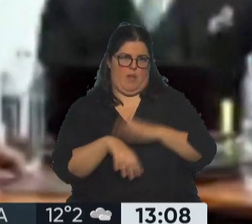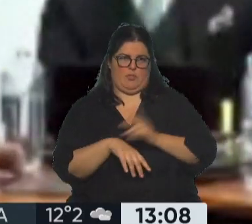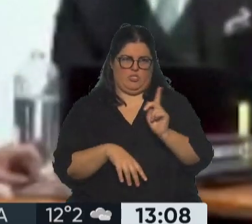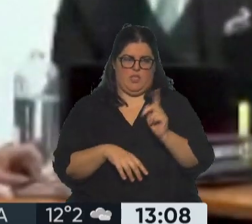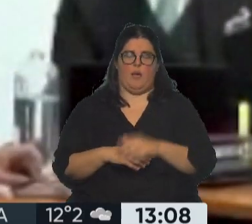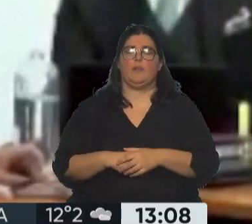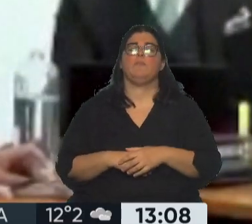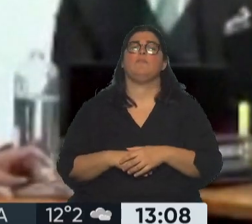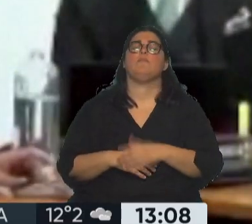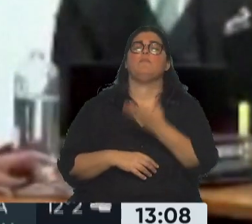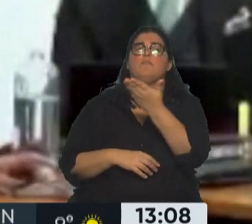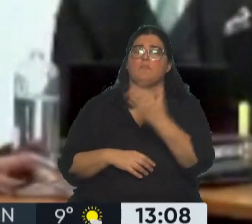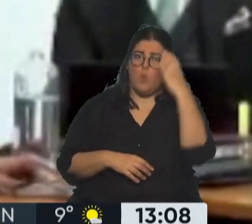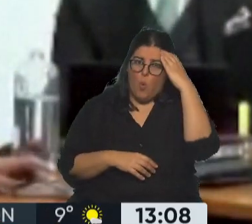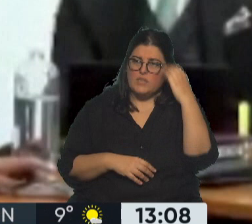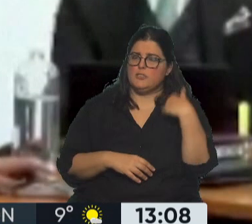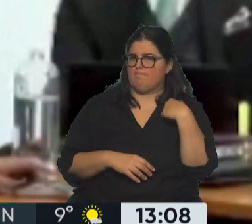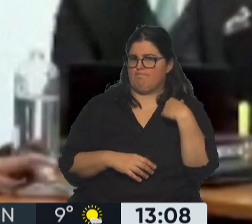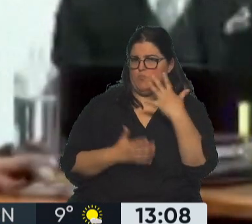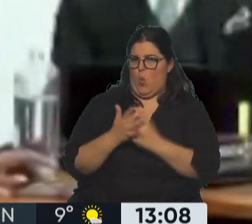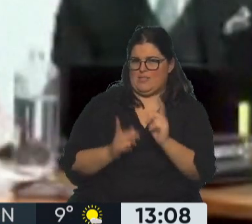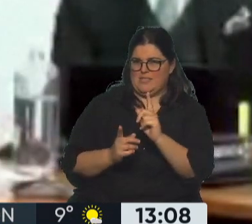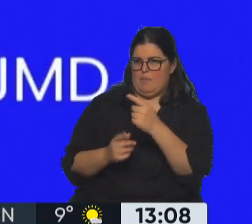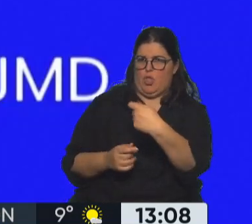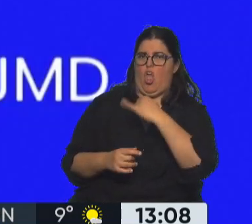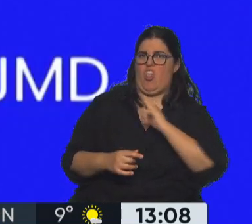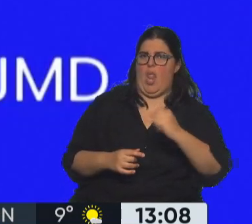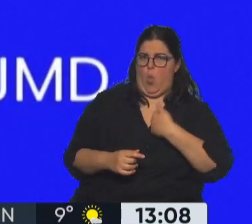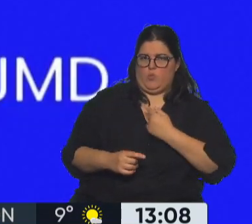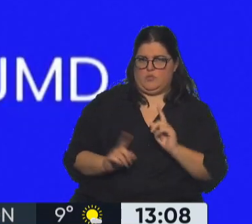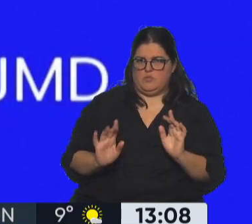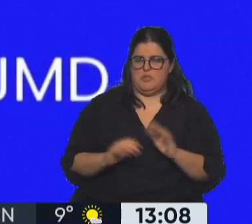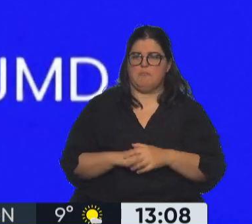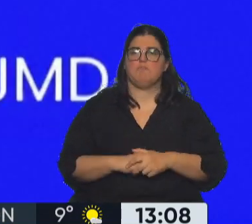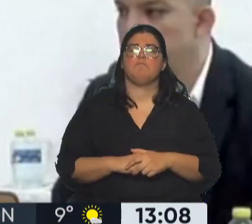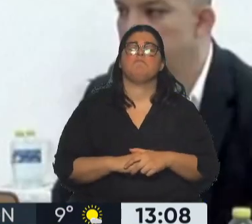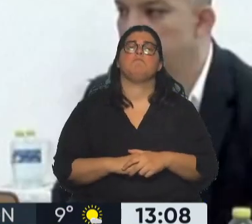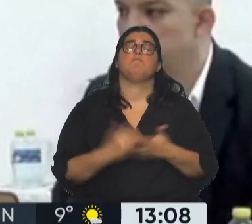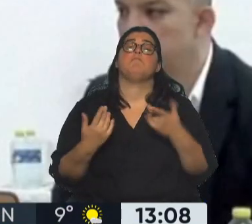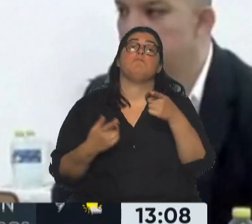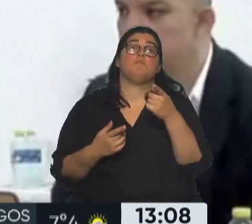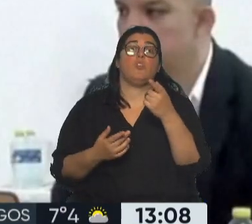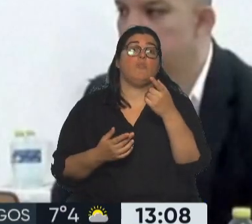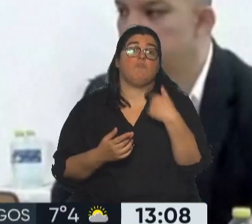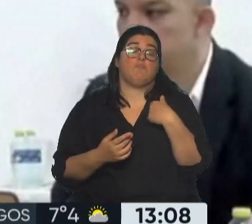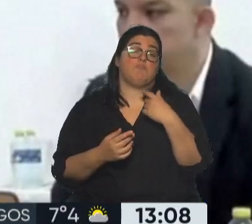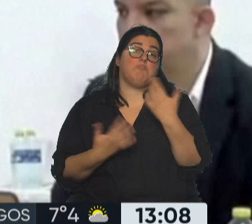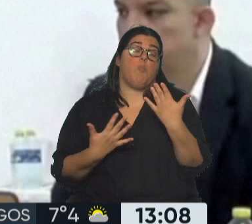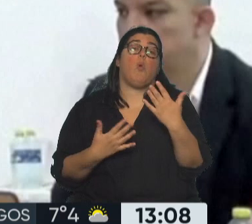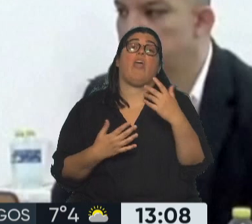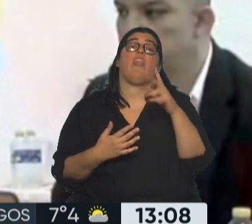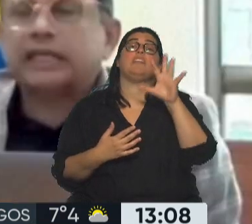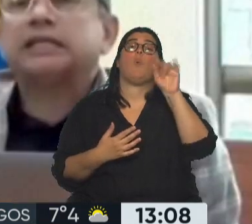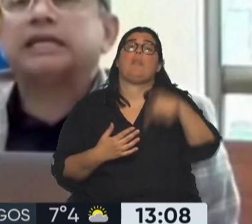Señor juez, no acepto los cargos. Esta posición elimina la posibilidad de lograr una reducción de hasta el 50% de la condena